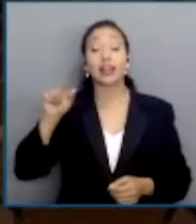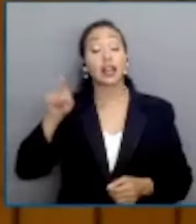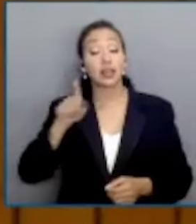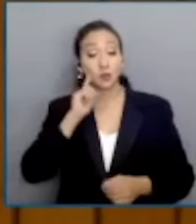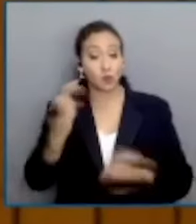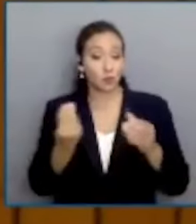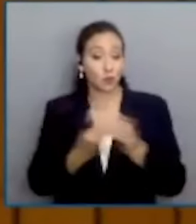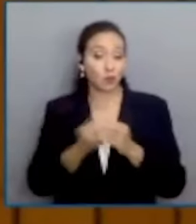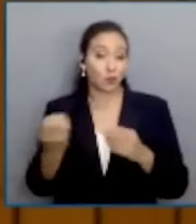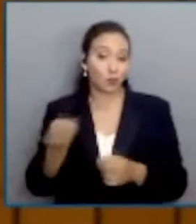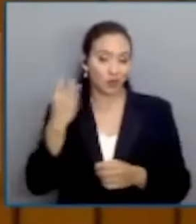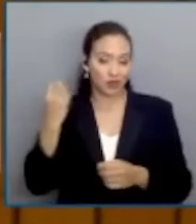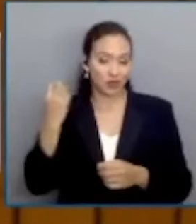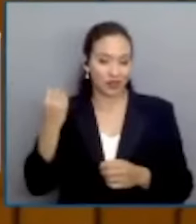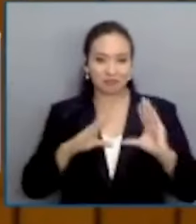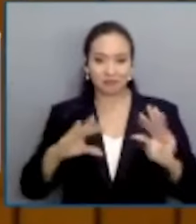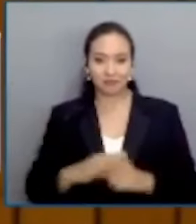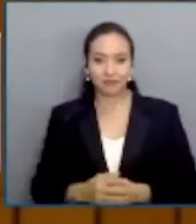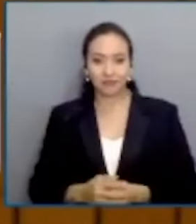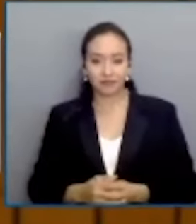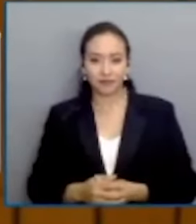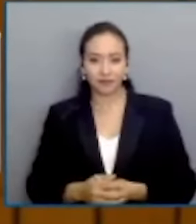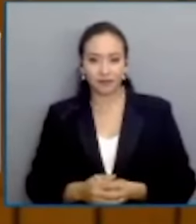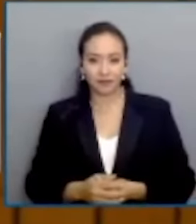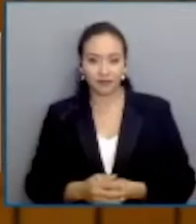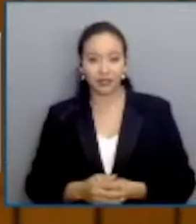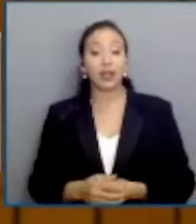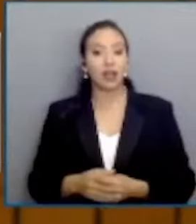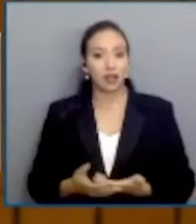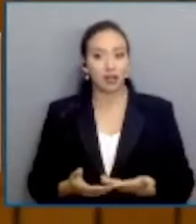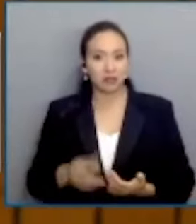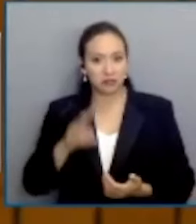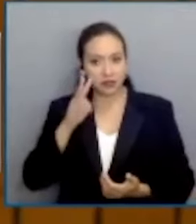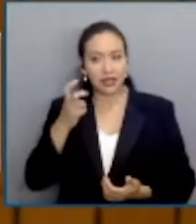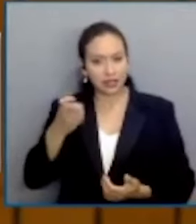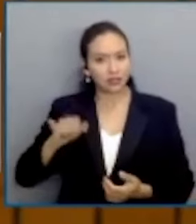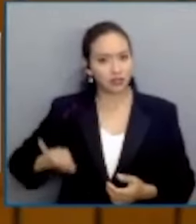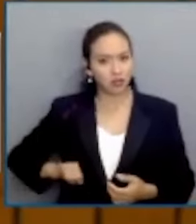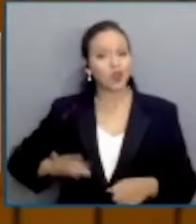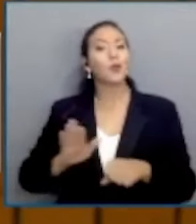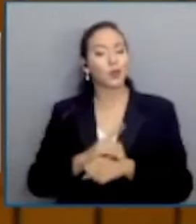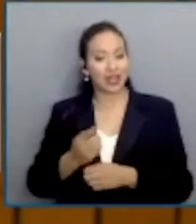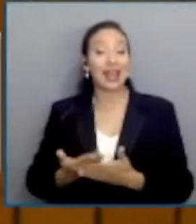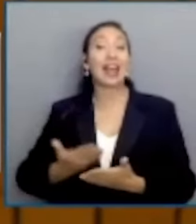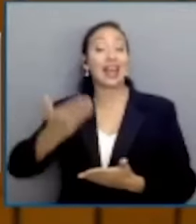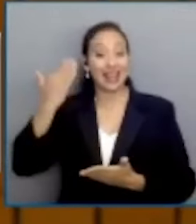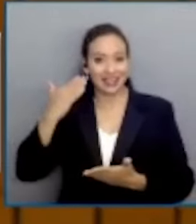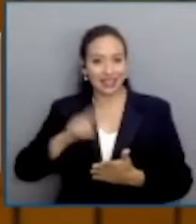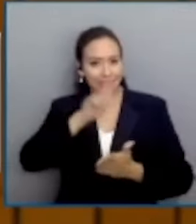el tema. Esta jurisprudencia de la Corte ha ido evolucionando de proteger solo a las personas desde una